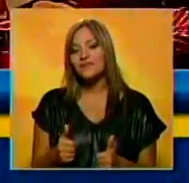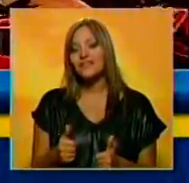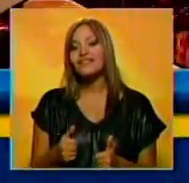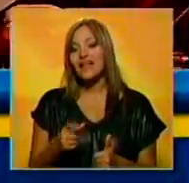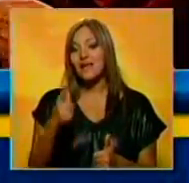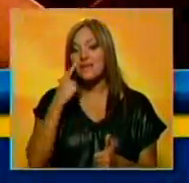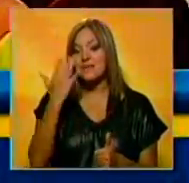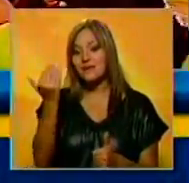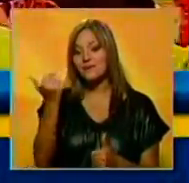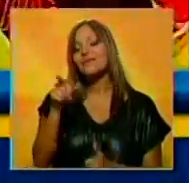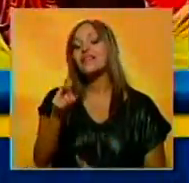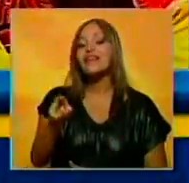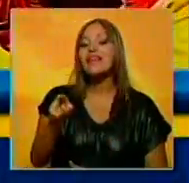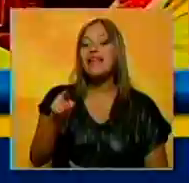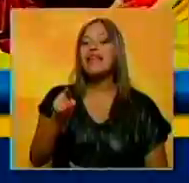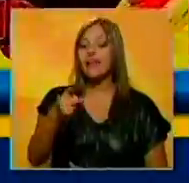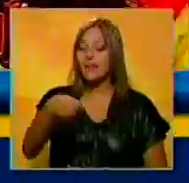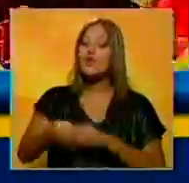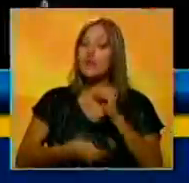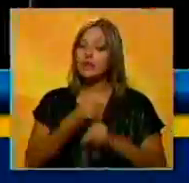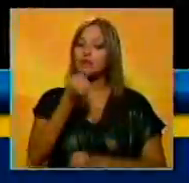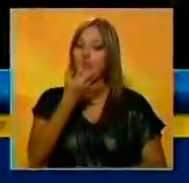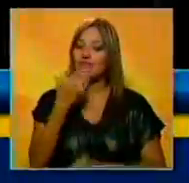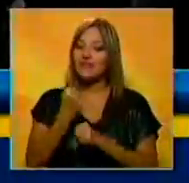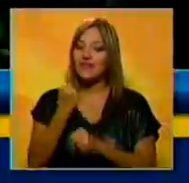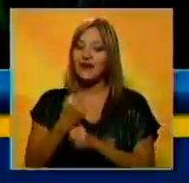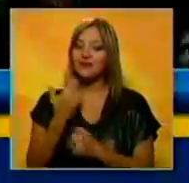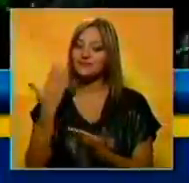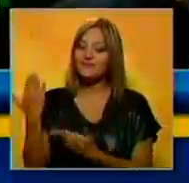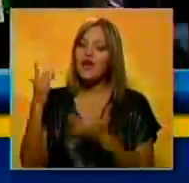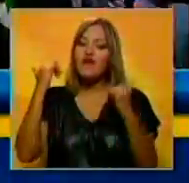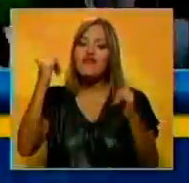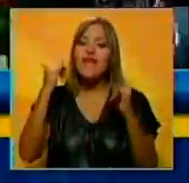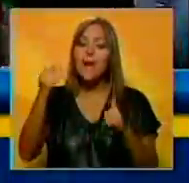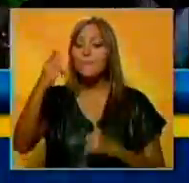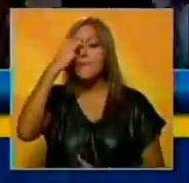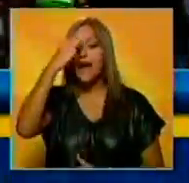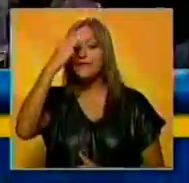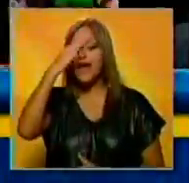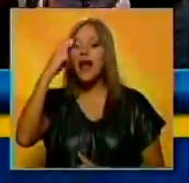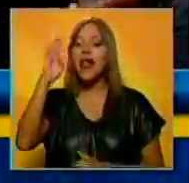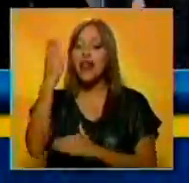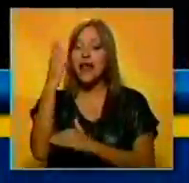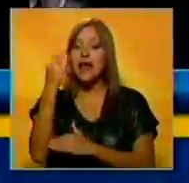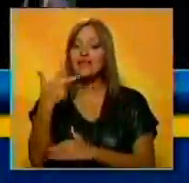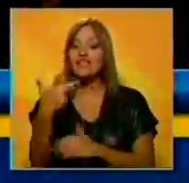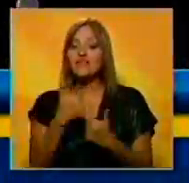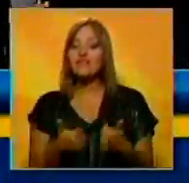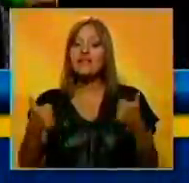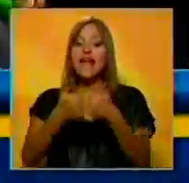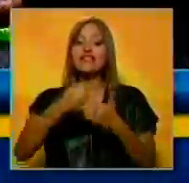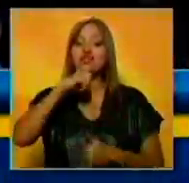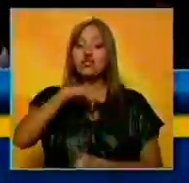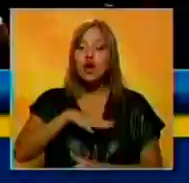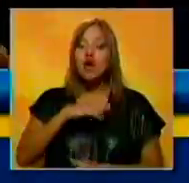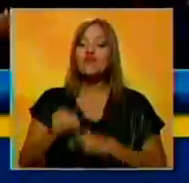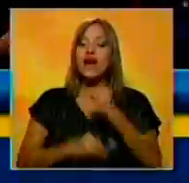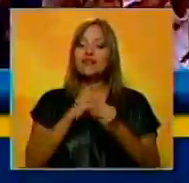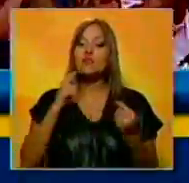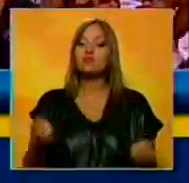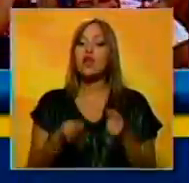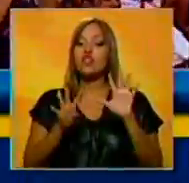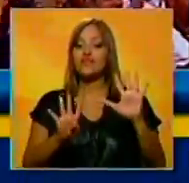De hecho aquí está, mira, Balbuena, él también hizo el trabajo. Magallanes y Lara jugarán su tercera final en la historia, tras medirse en las